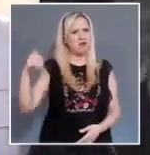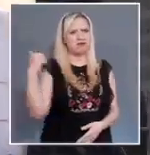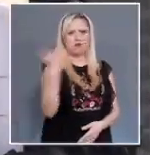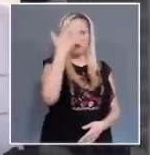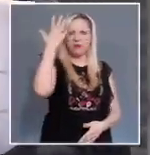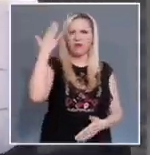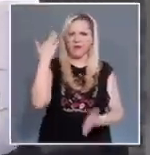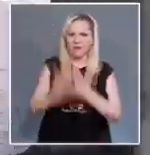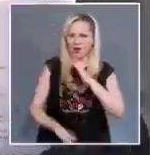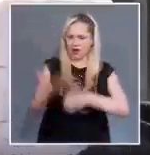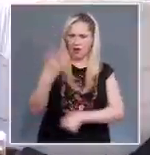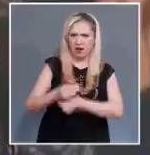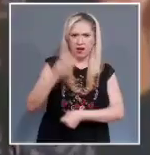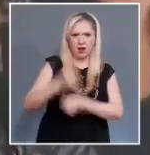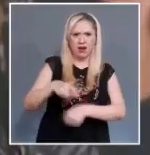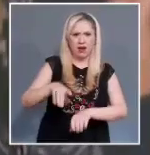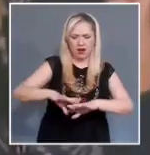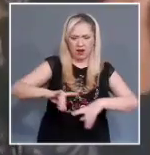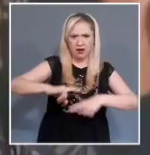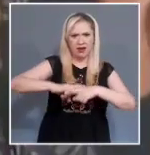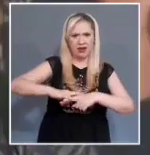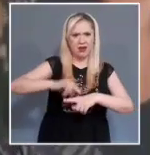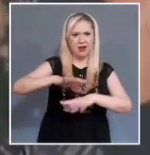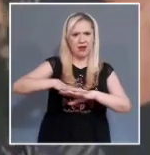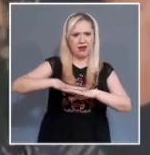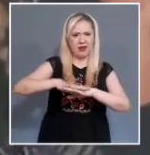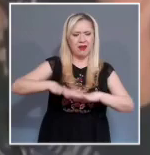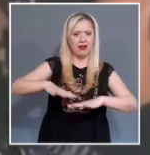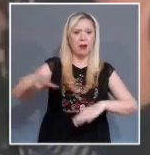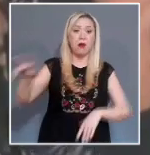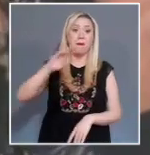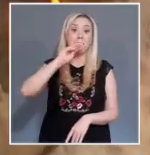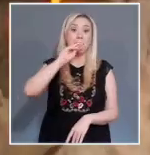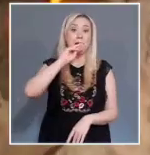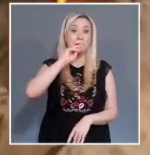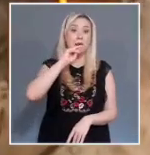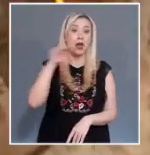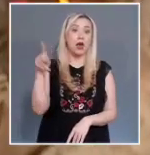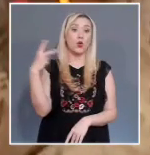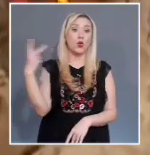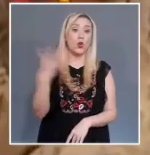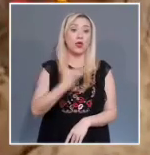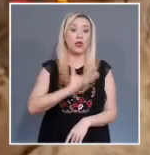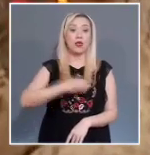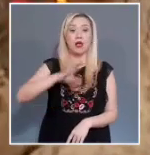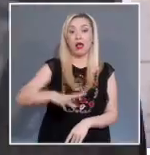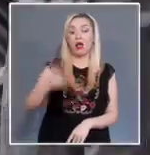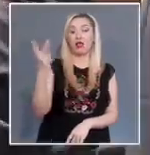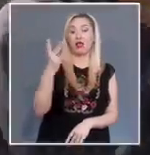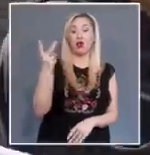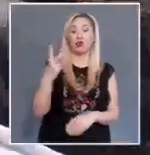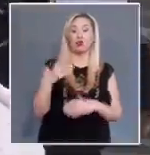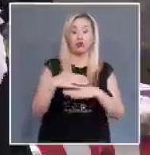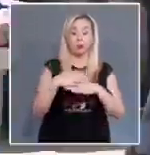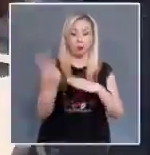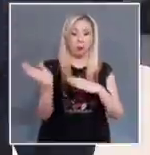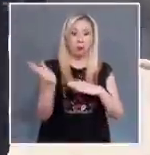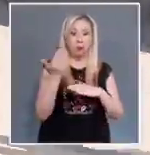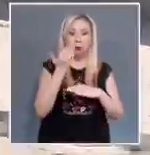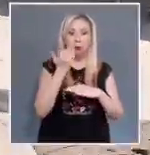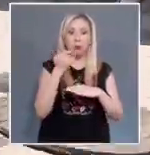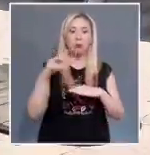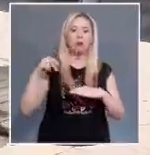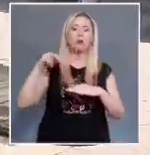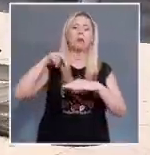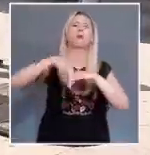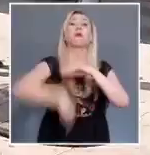María Elvira Canchola Montoya, madre de las dos jóvenes que murieron al caer en una coladera destapada en la Ciudad de México, presentó una demanda